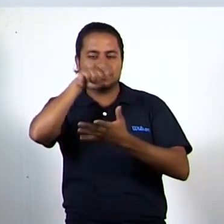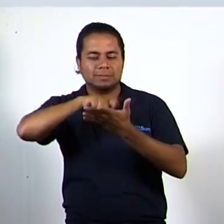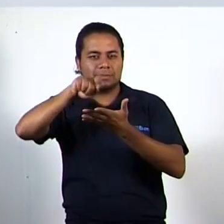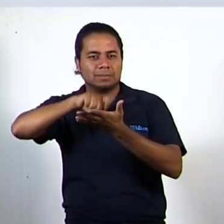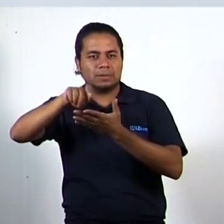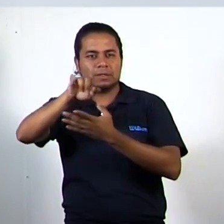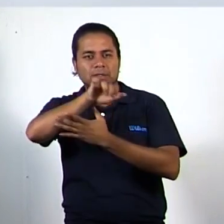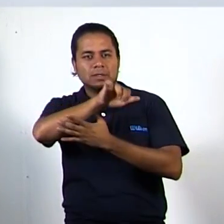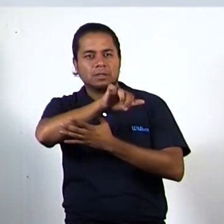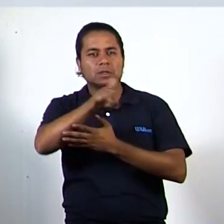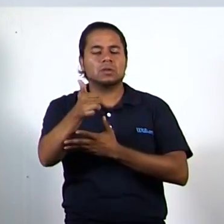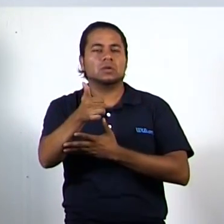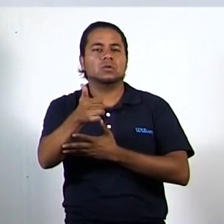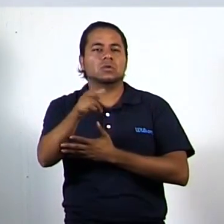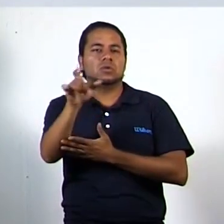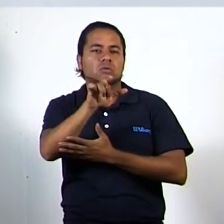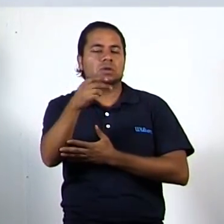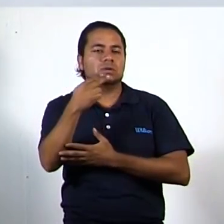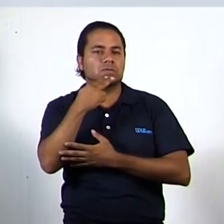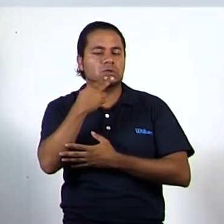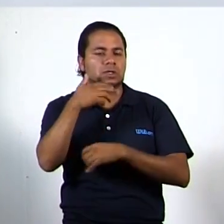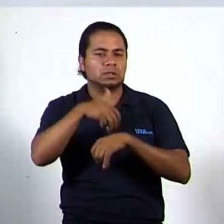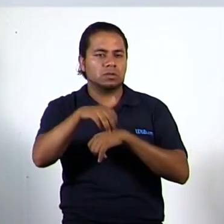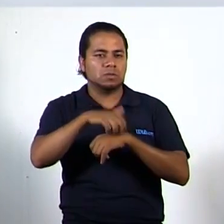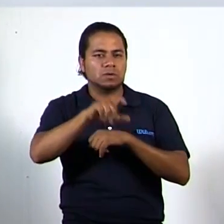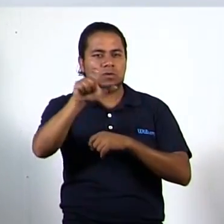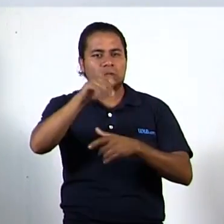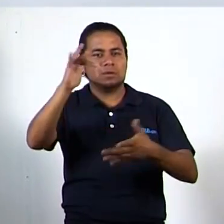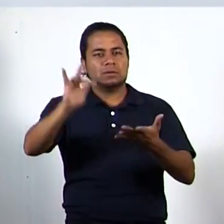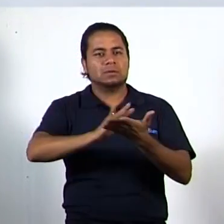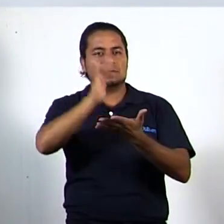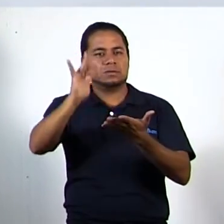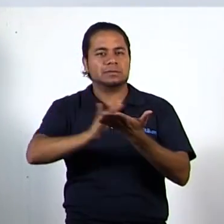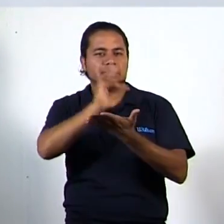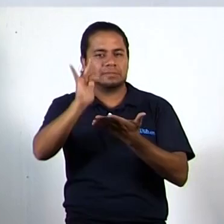otra forma de utilizar los números es en los aparatos electrónicos.